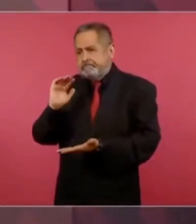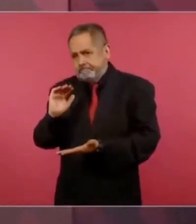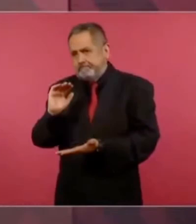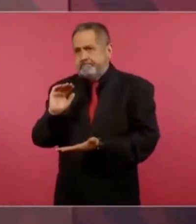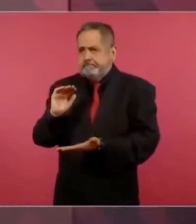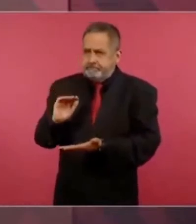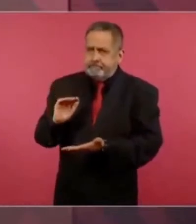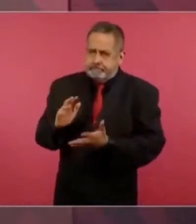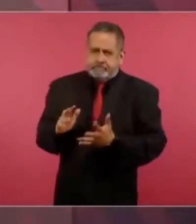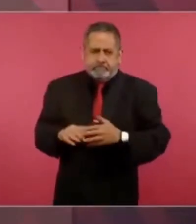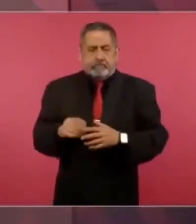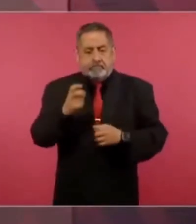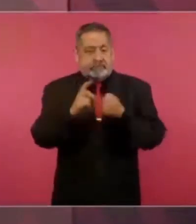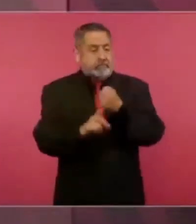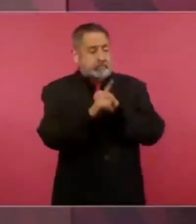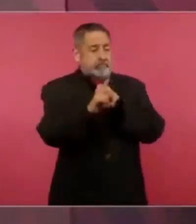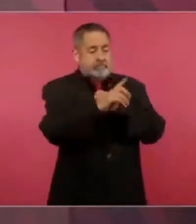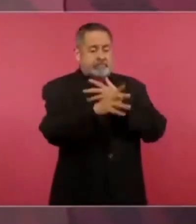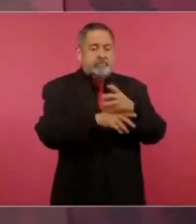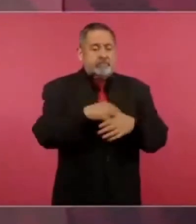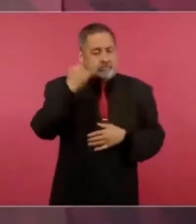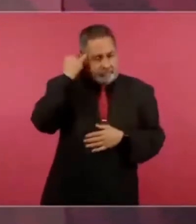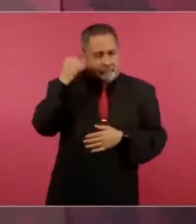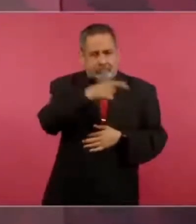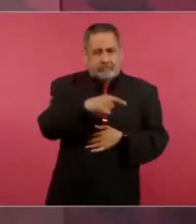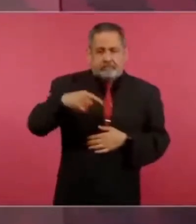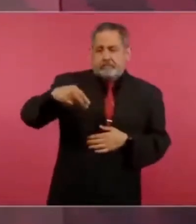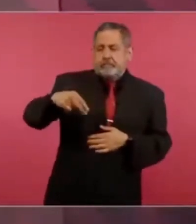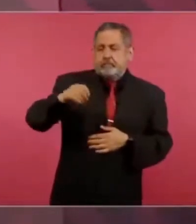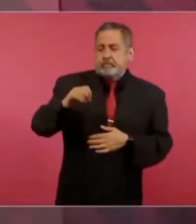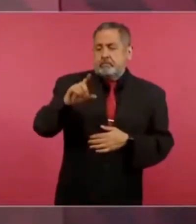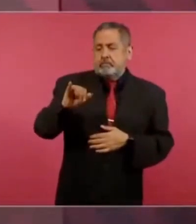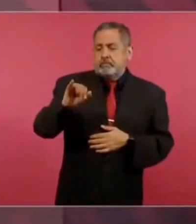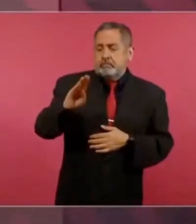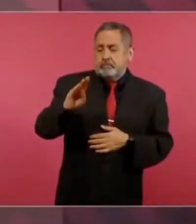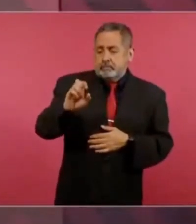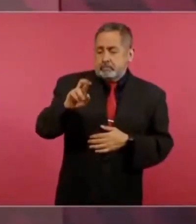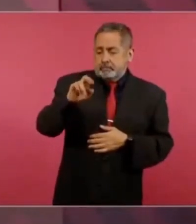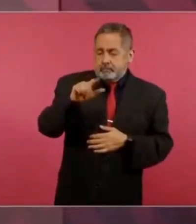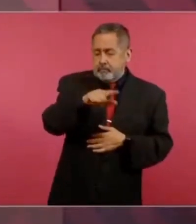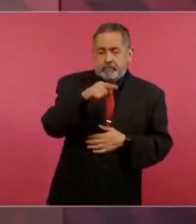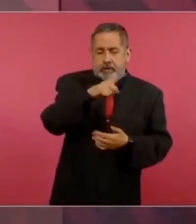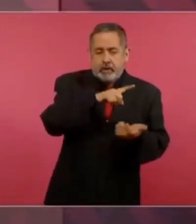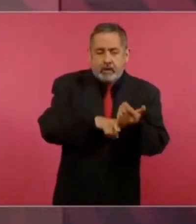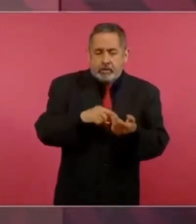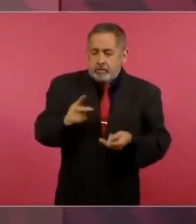Eso fue lo que causó la política neoliberal, la política del pillaje.